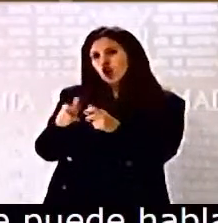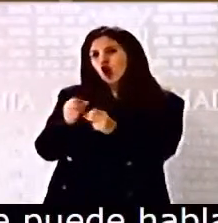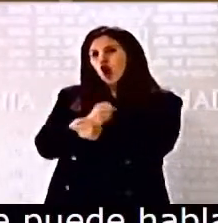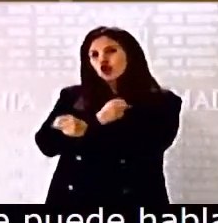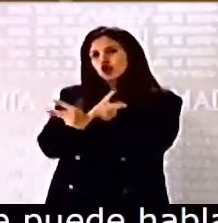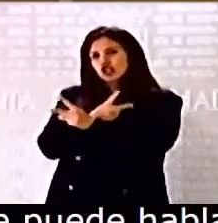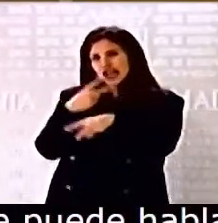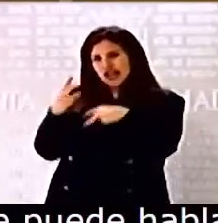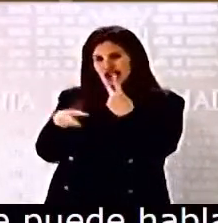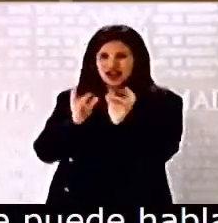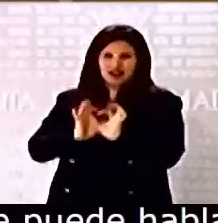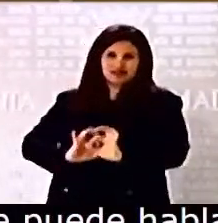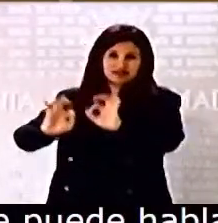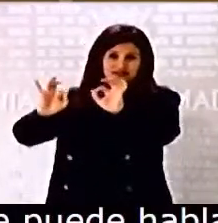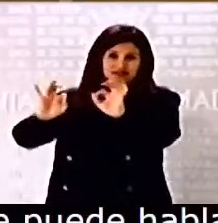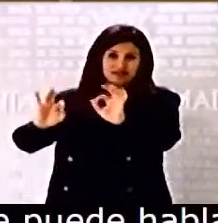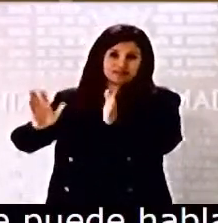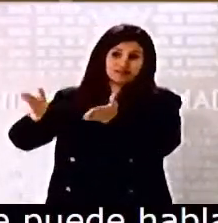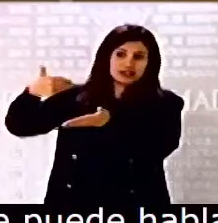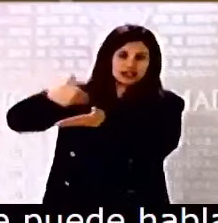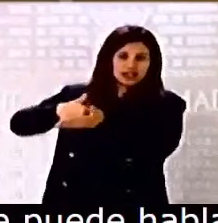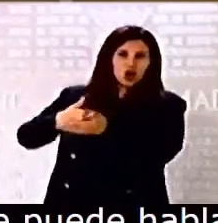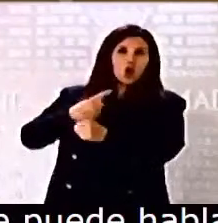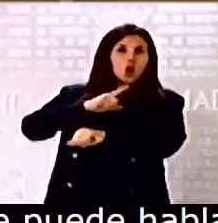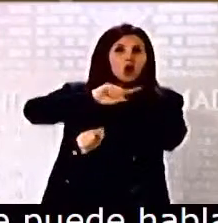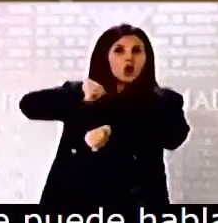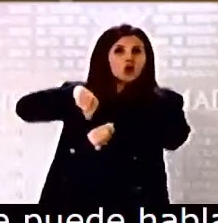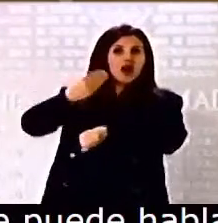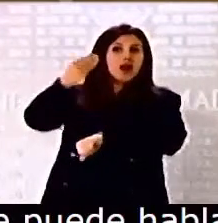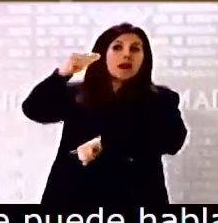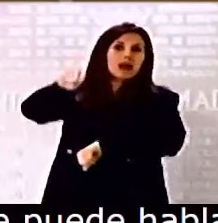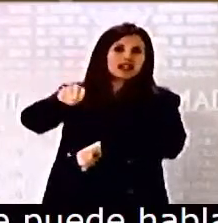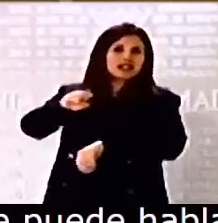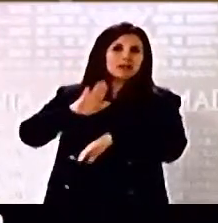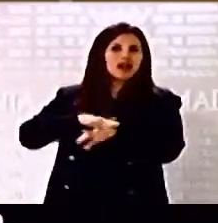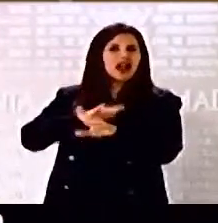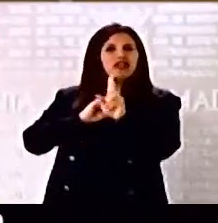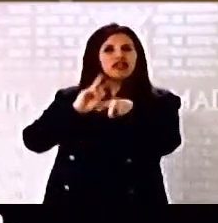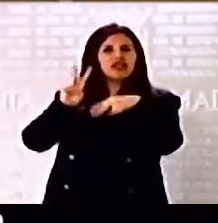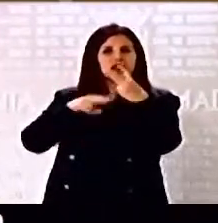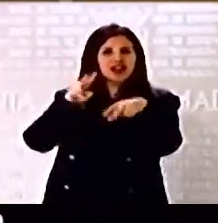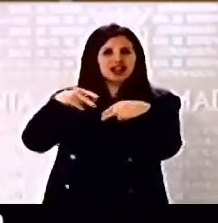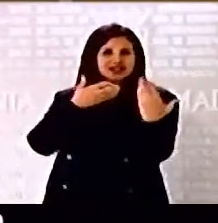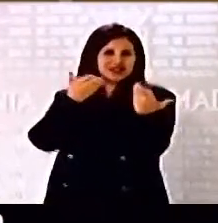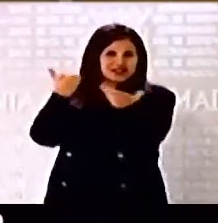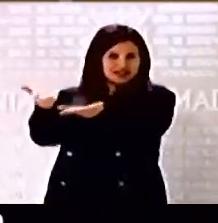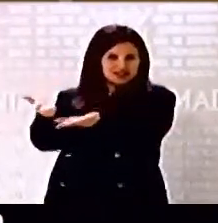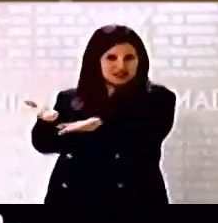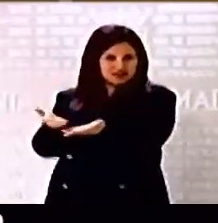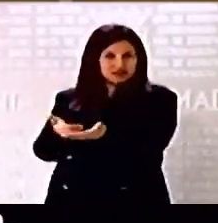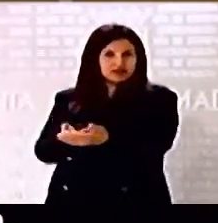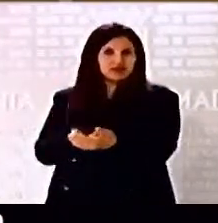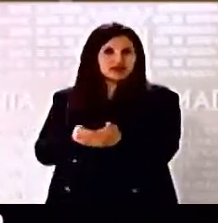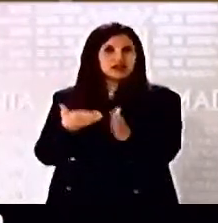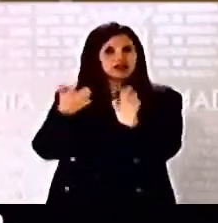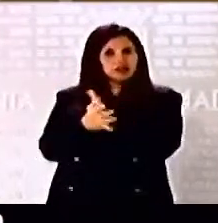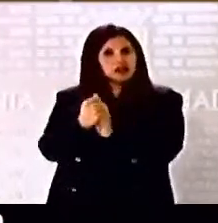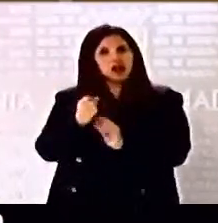sector de la hostelería reclamaba una hora más porque les permitía dar servicios de cenas. Y esto era un alivio para